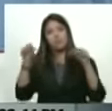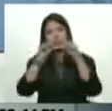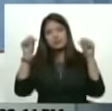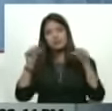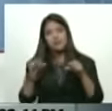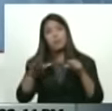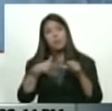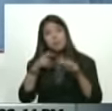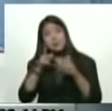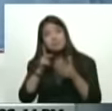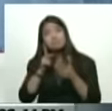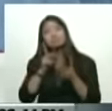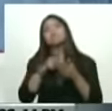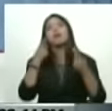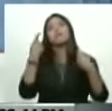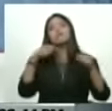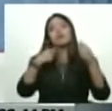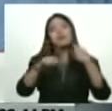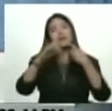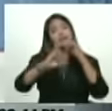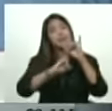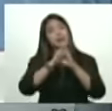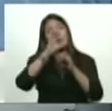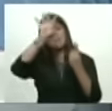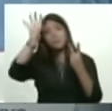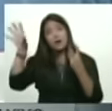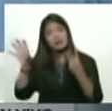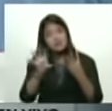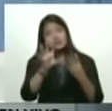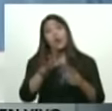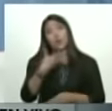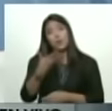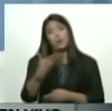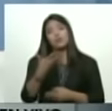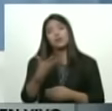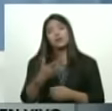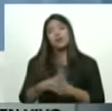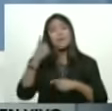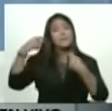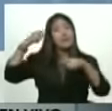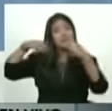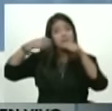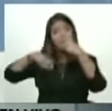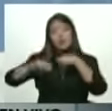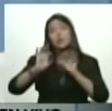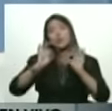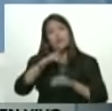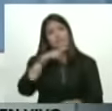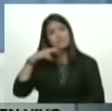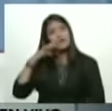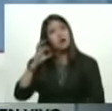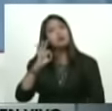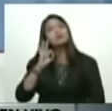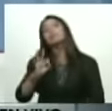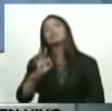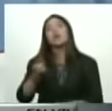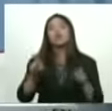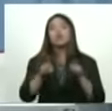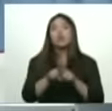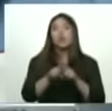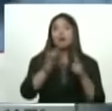poder entrar dentro de este mercado internacional y poder tener un producto de exportación de alta calidad como lo tiene